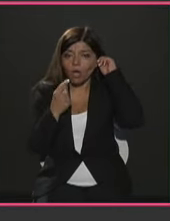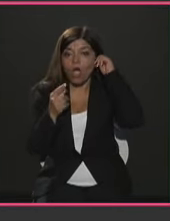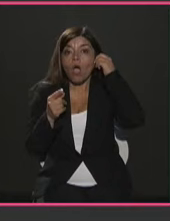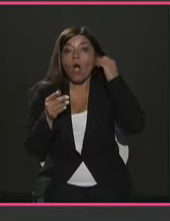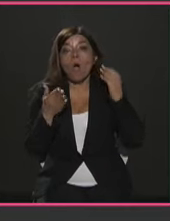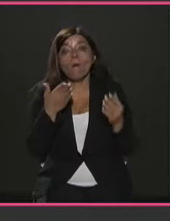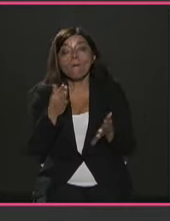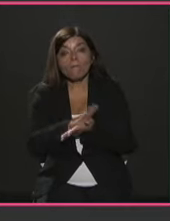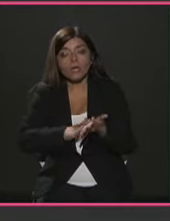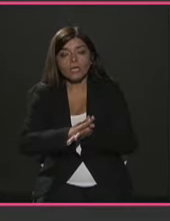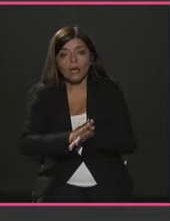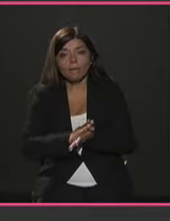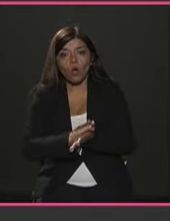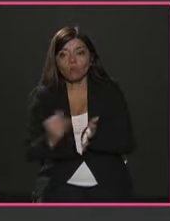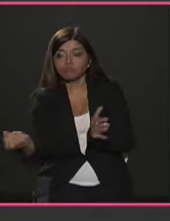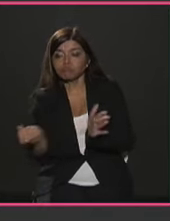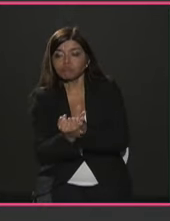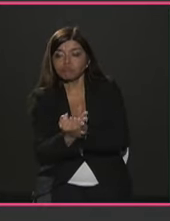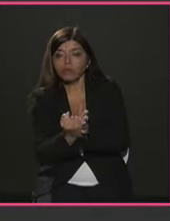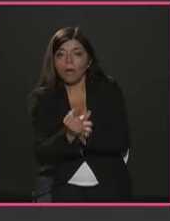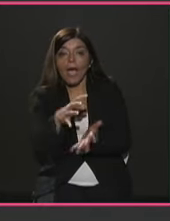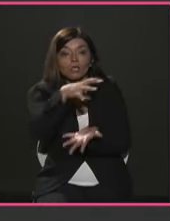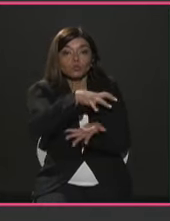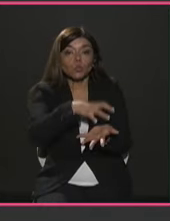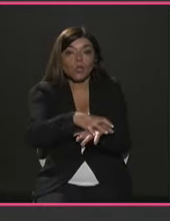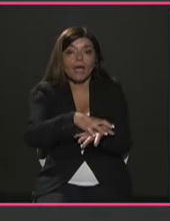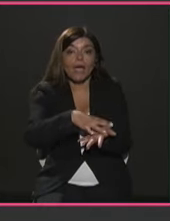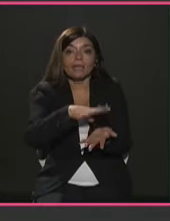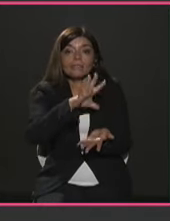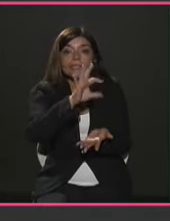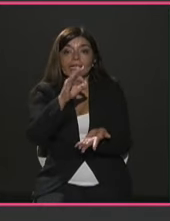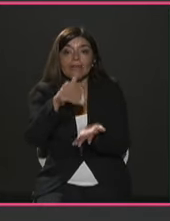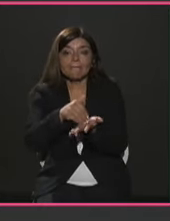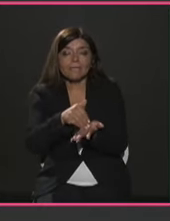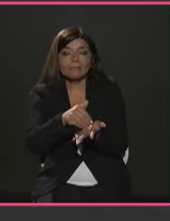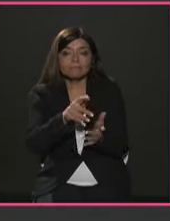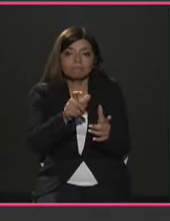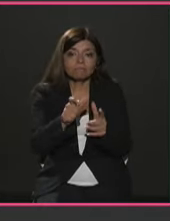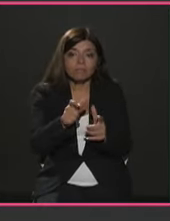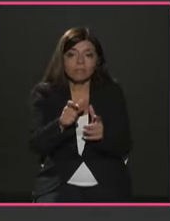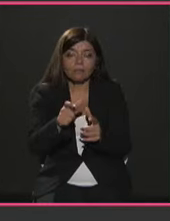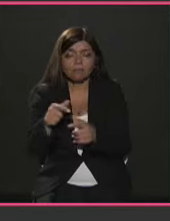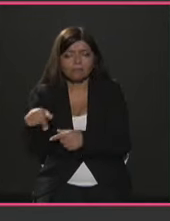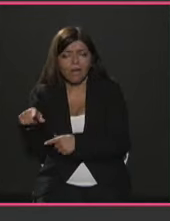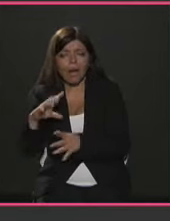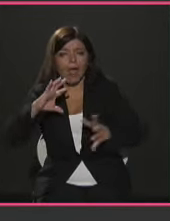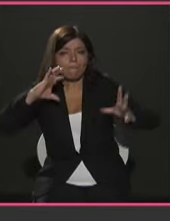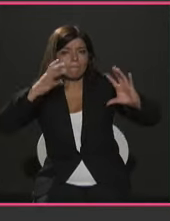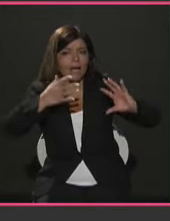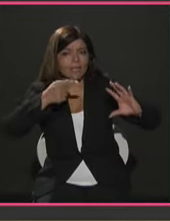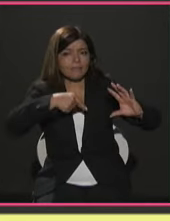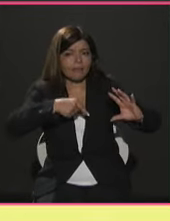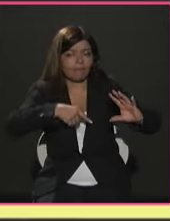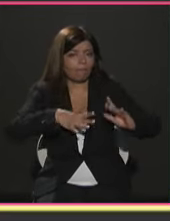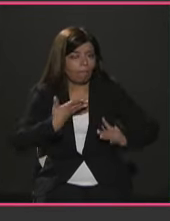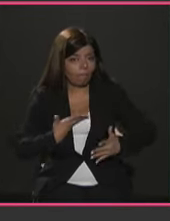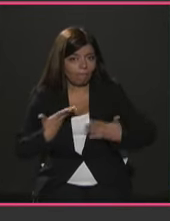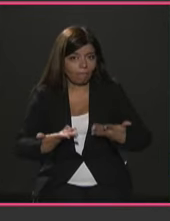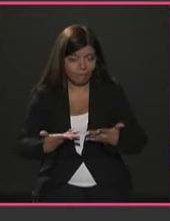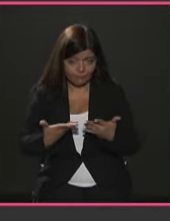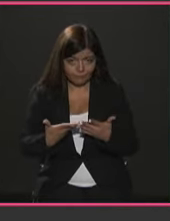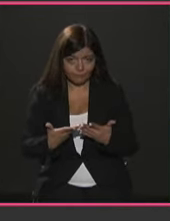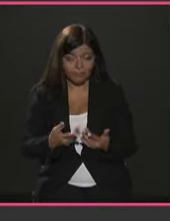con más de 500,000 ciudades en el mundo en el planeta casi ellas podrían ser nuestro pasaporte por tanto